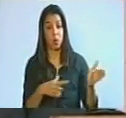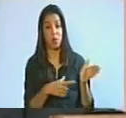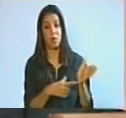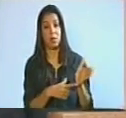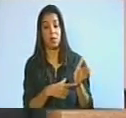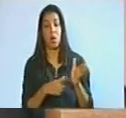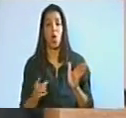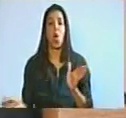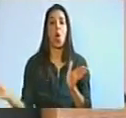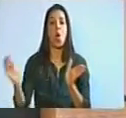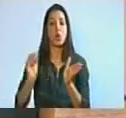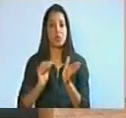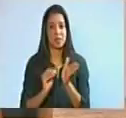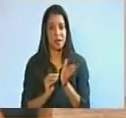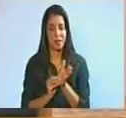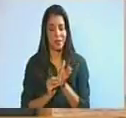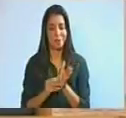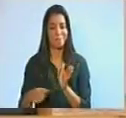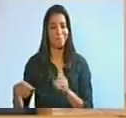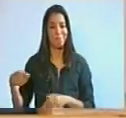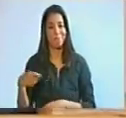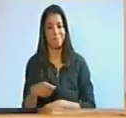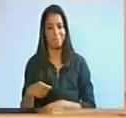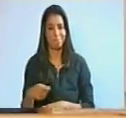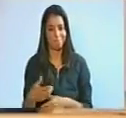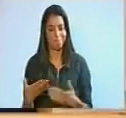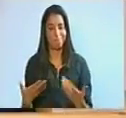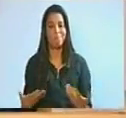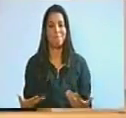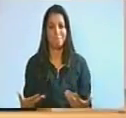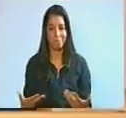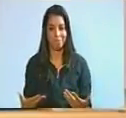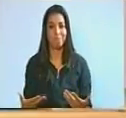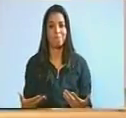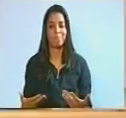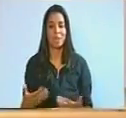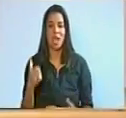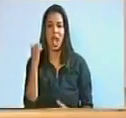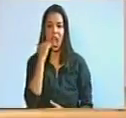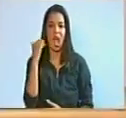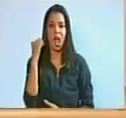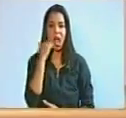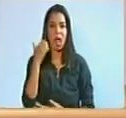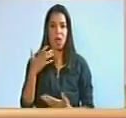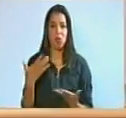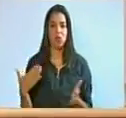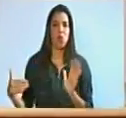nueva acción o pronunciamiento abusivo,